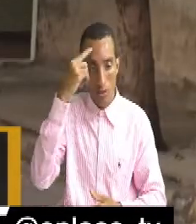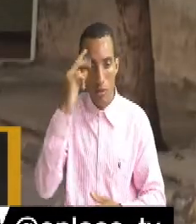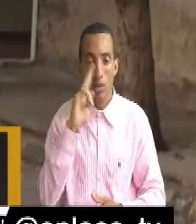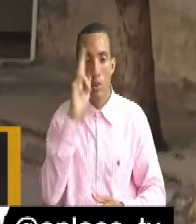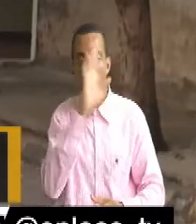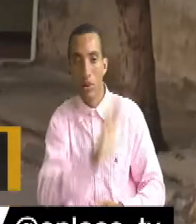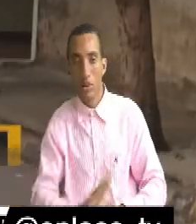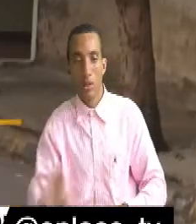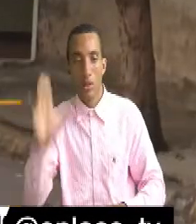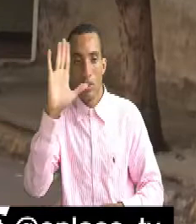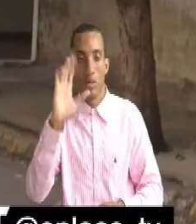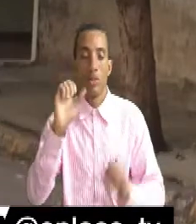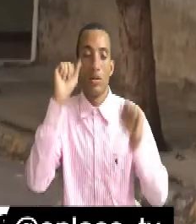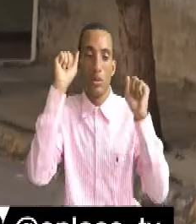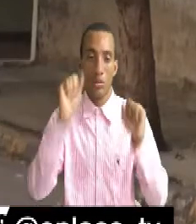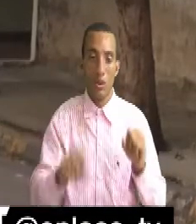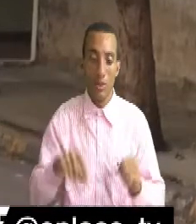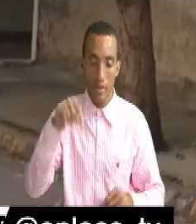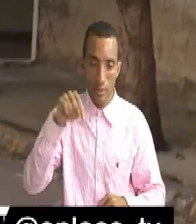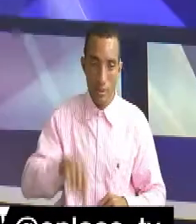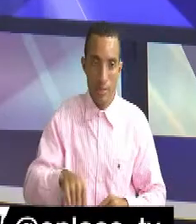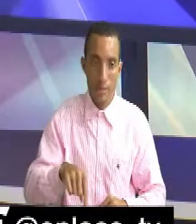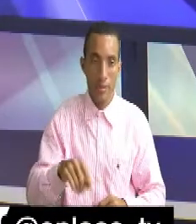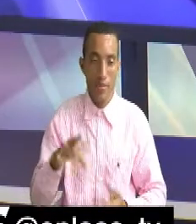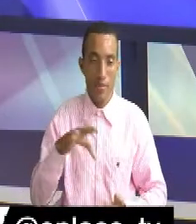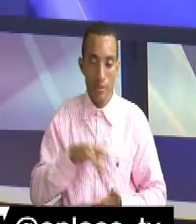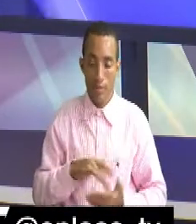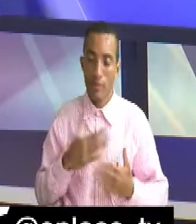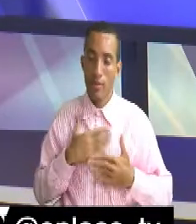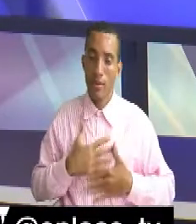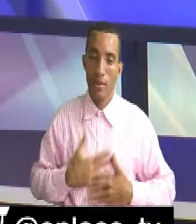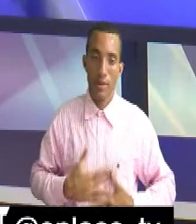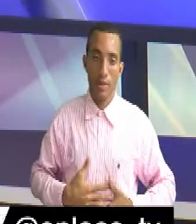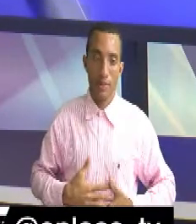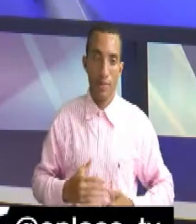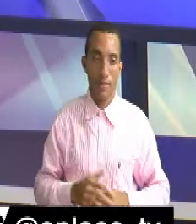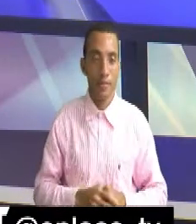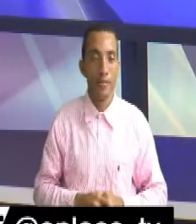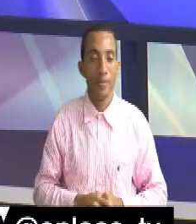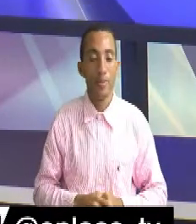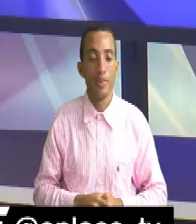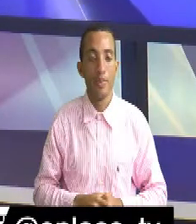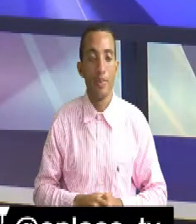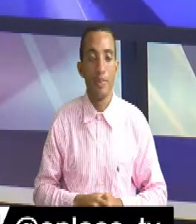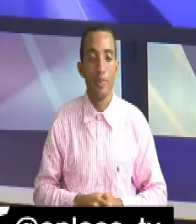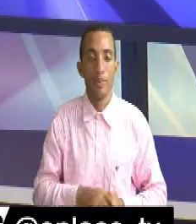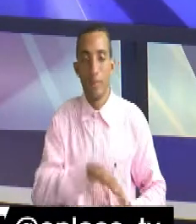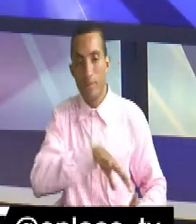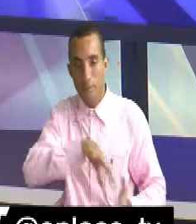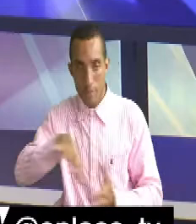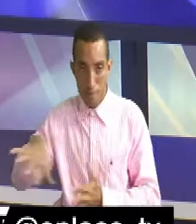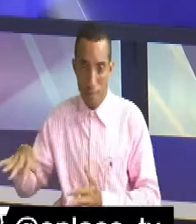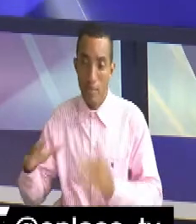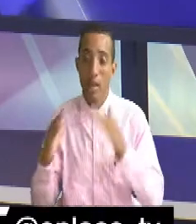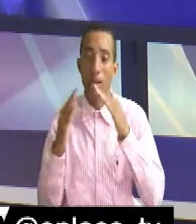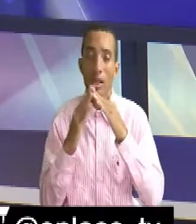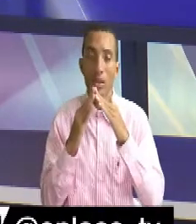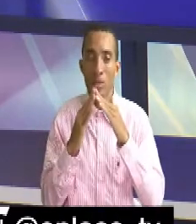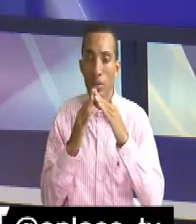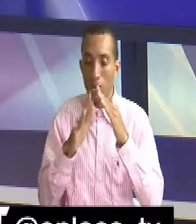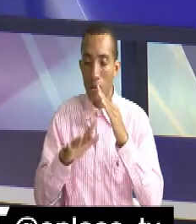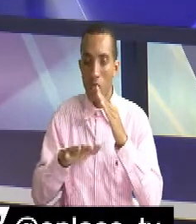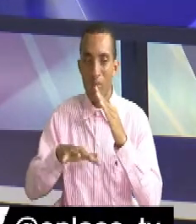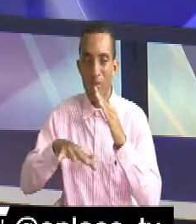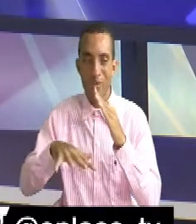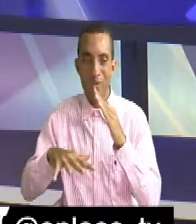traer tranquilidad al puerto petrolero. Y la erosión amenaza con llevarse una vivienda en el sector conocido como la Gran